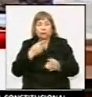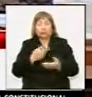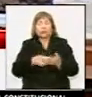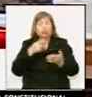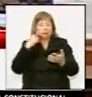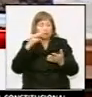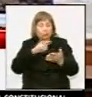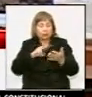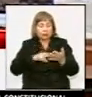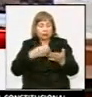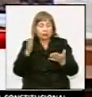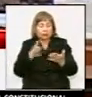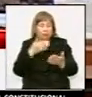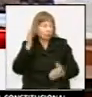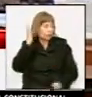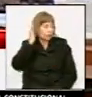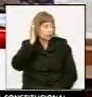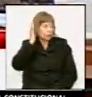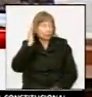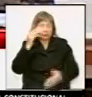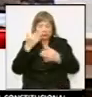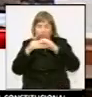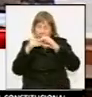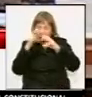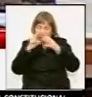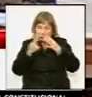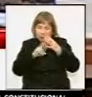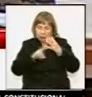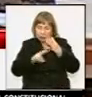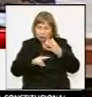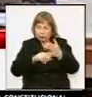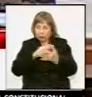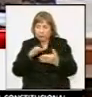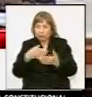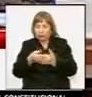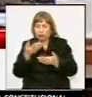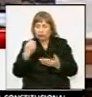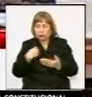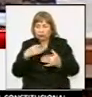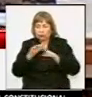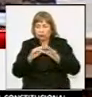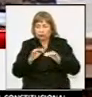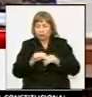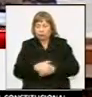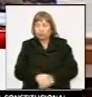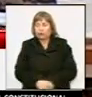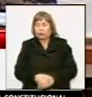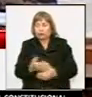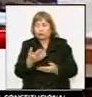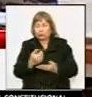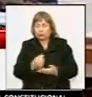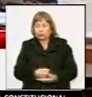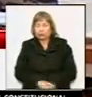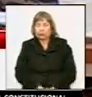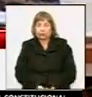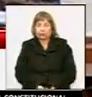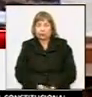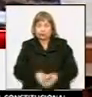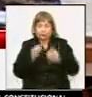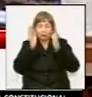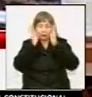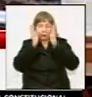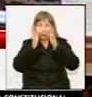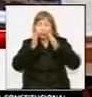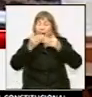leo, reviso, escucho, leo los correos electrónicos de todo el el que me escribe, recibo a las personas, atiendo